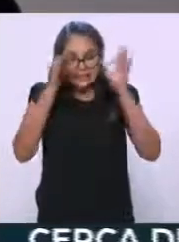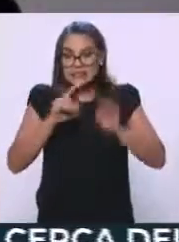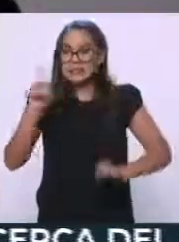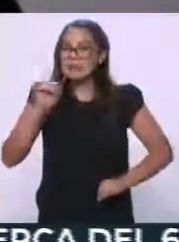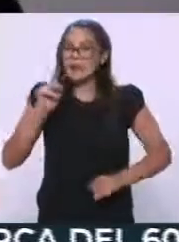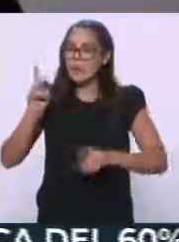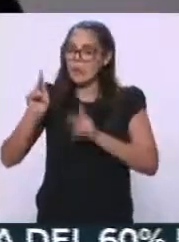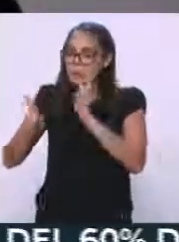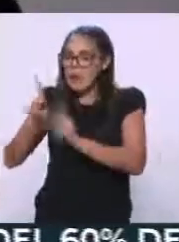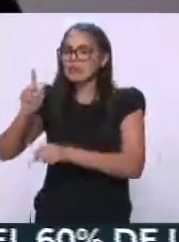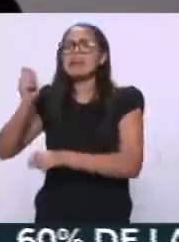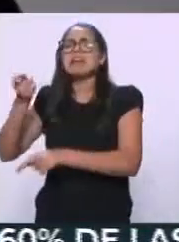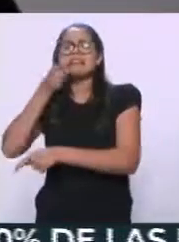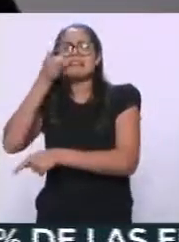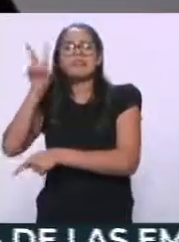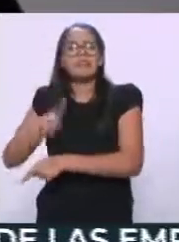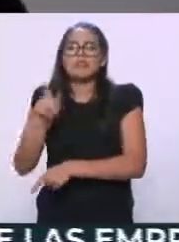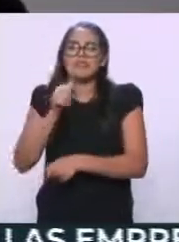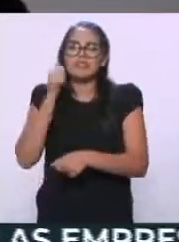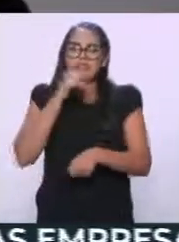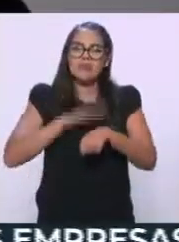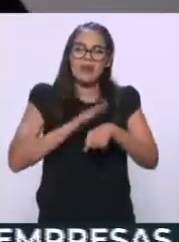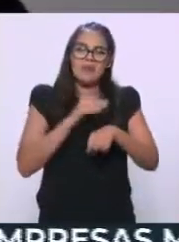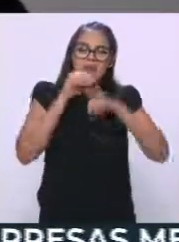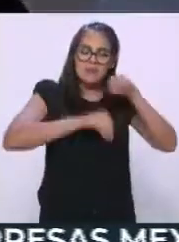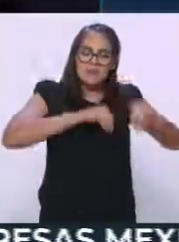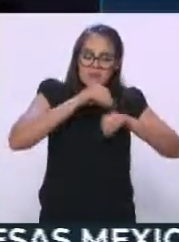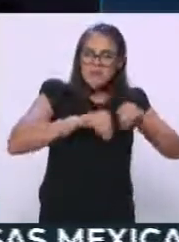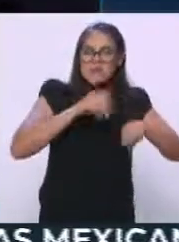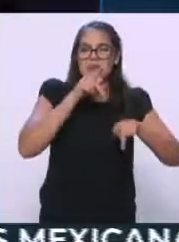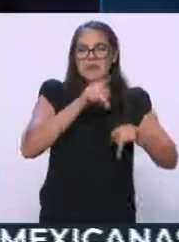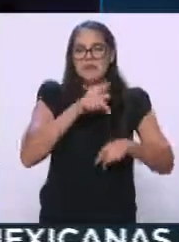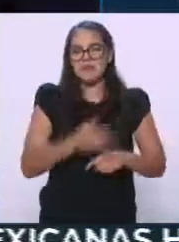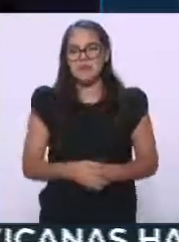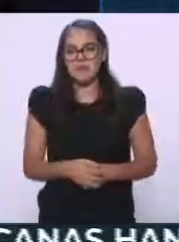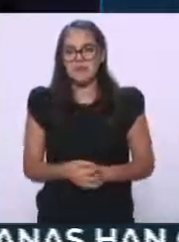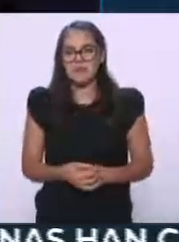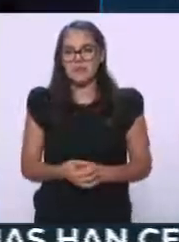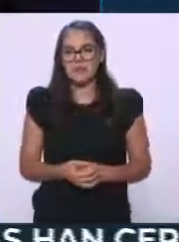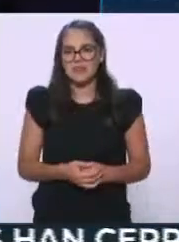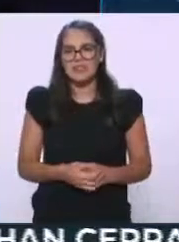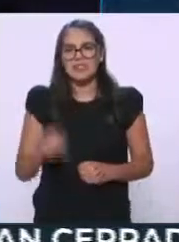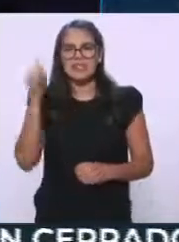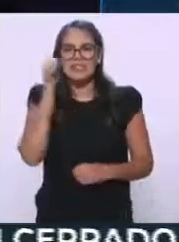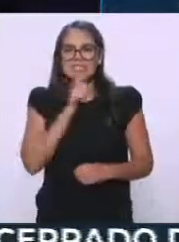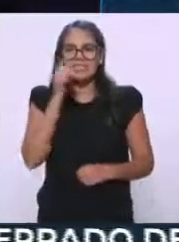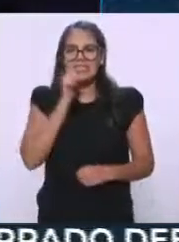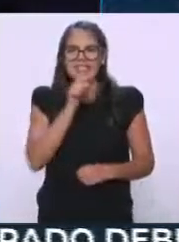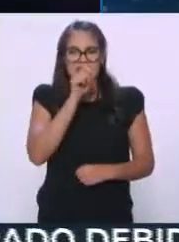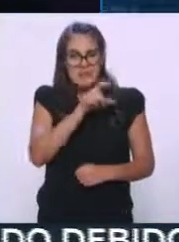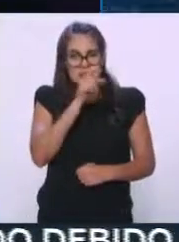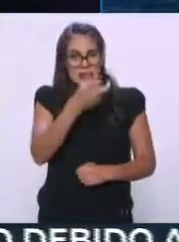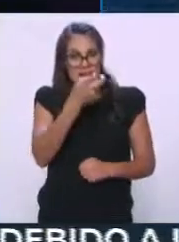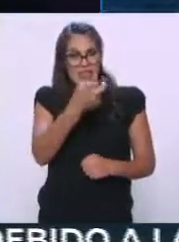casos, sino porque constantemente los están amplificando. O sea, es el modus operandi que tienen. ¿Siempre son las mismas